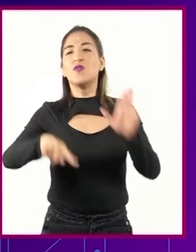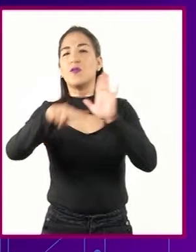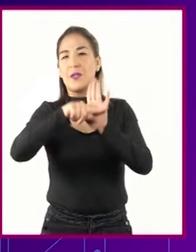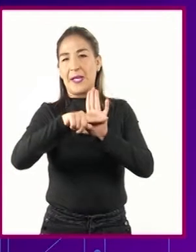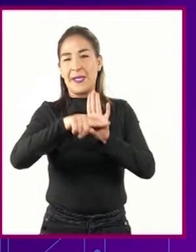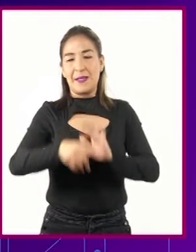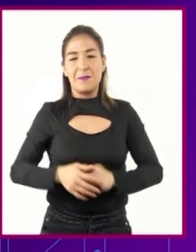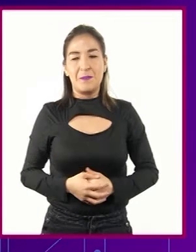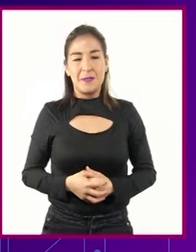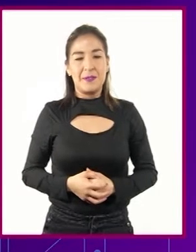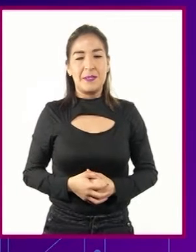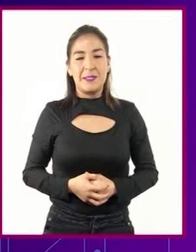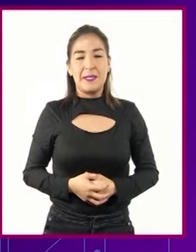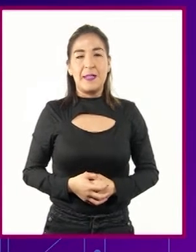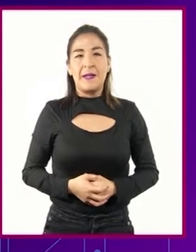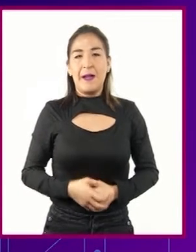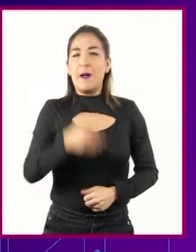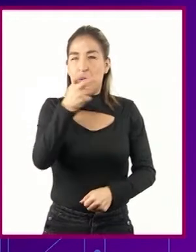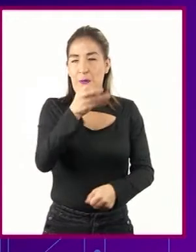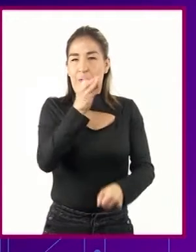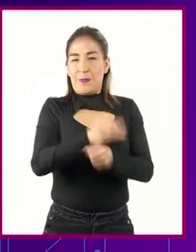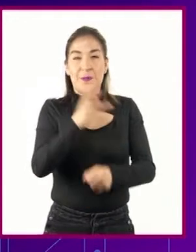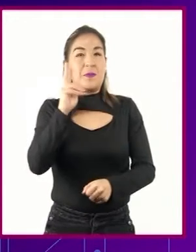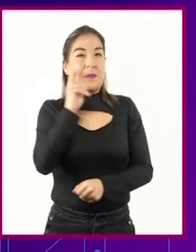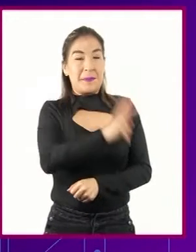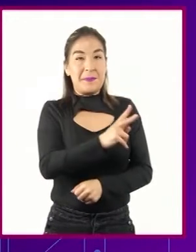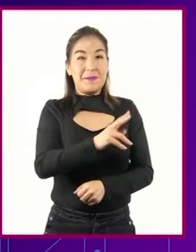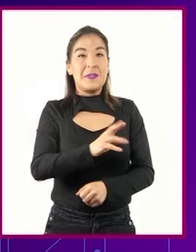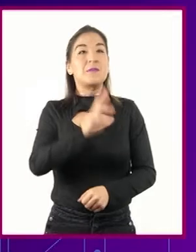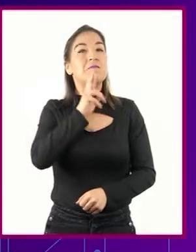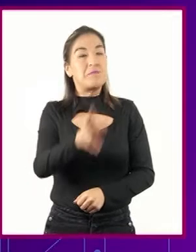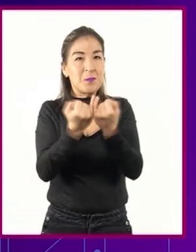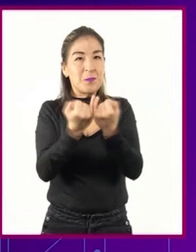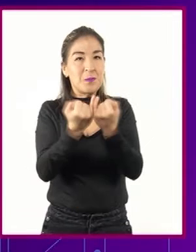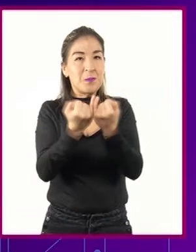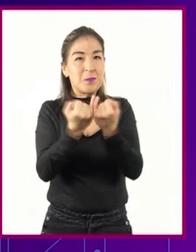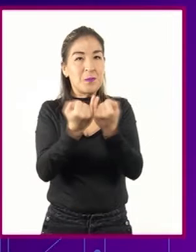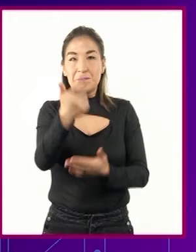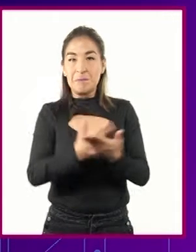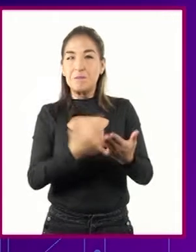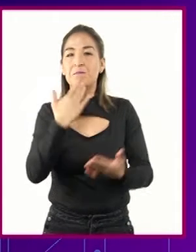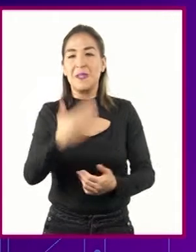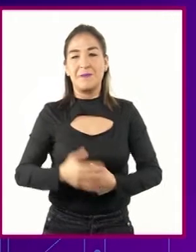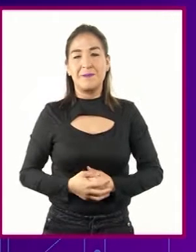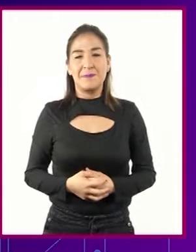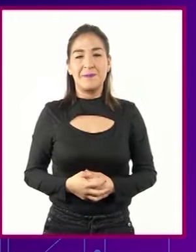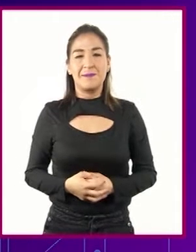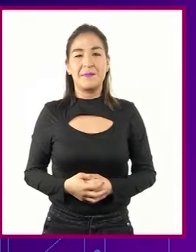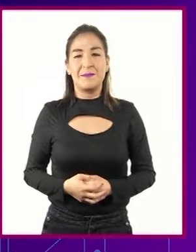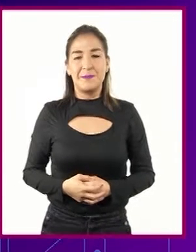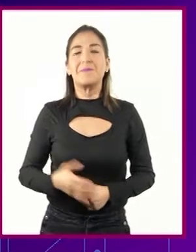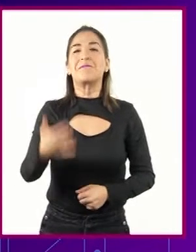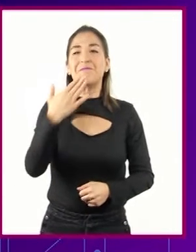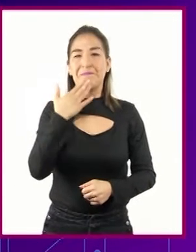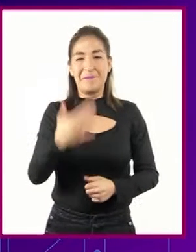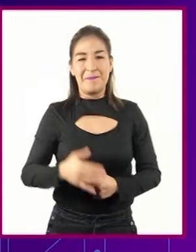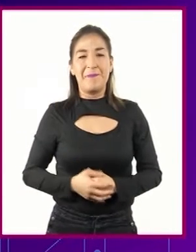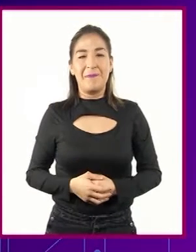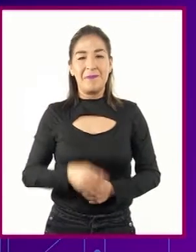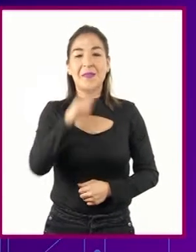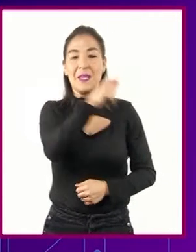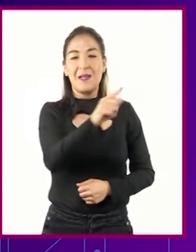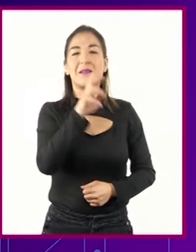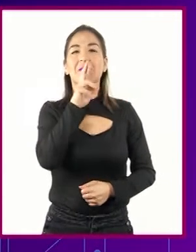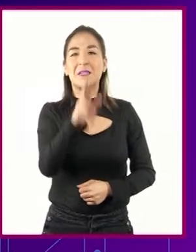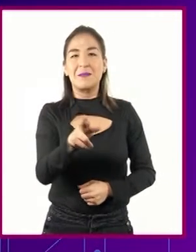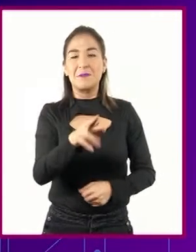negativo. Ahora veamos si tu respuesta está en la lista de resultados. Es correcto, tu